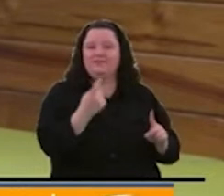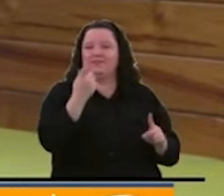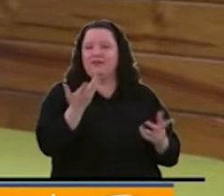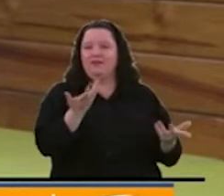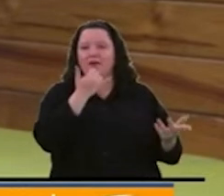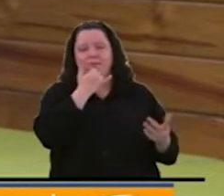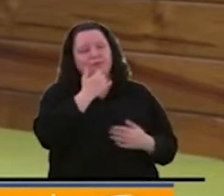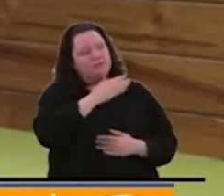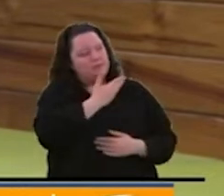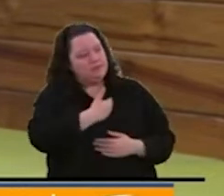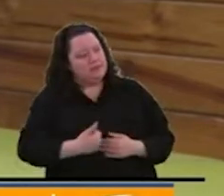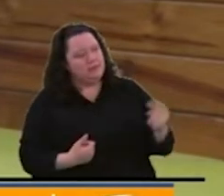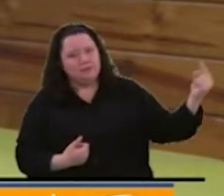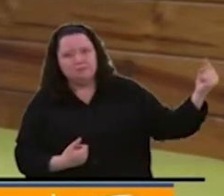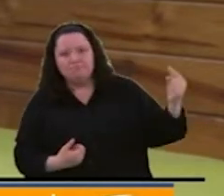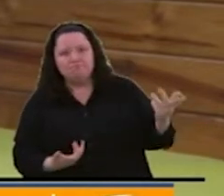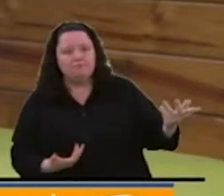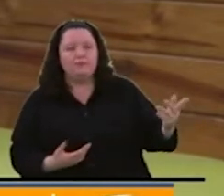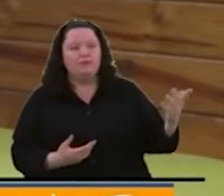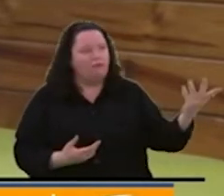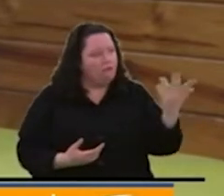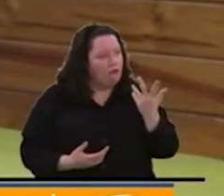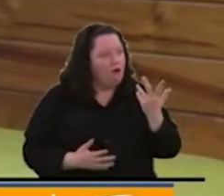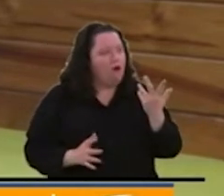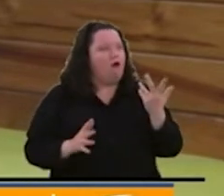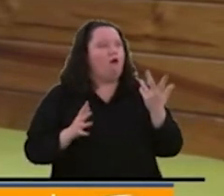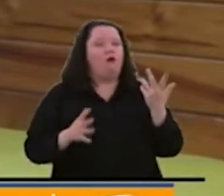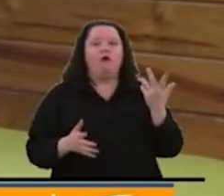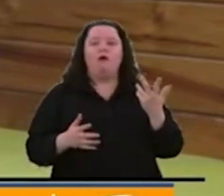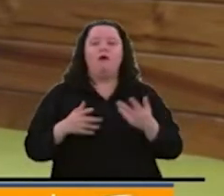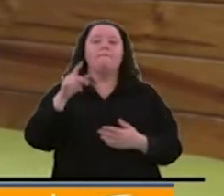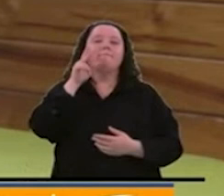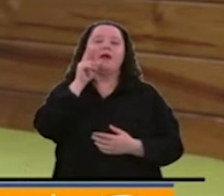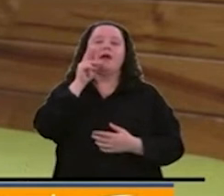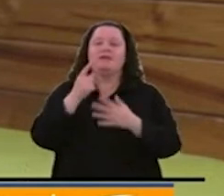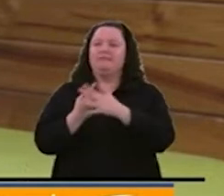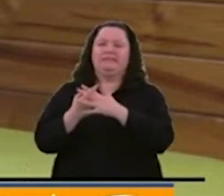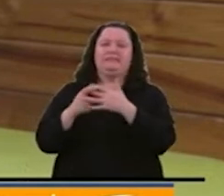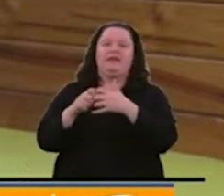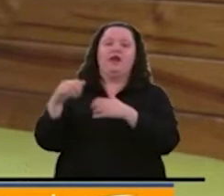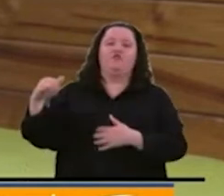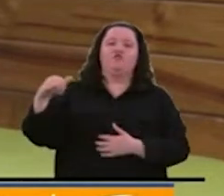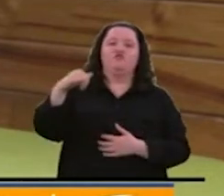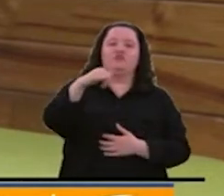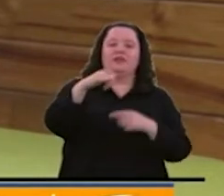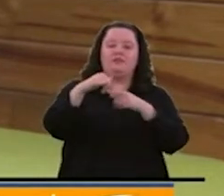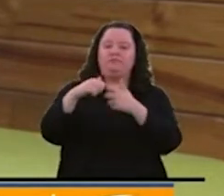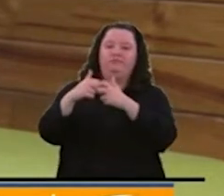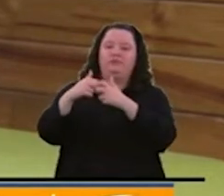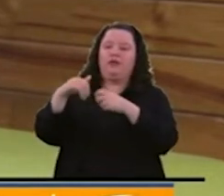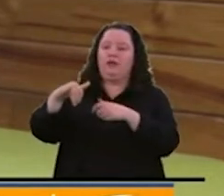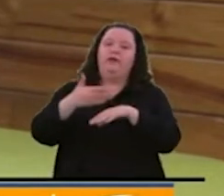de por qué no llegaba el presidente, lo que nos dijeron fue que hubo una falla en Pereira en el avión que se